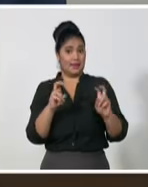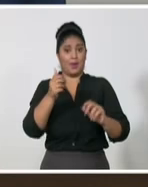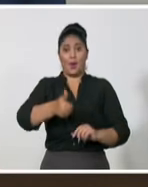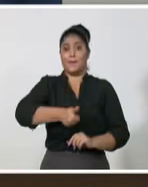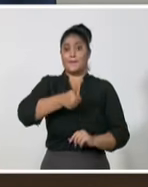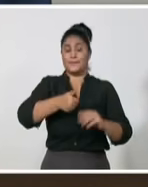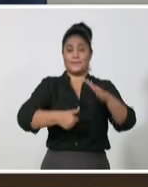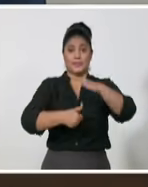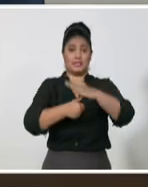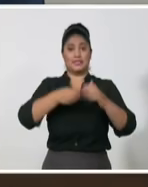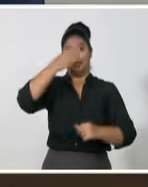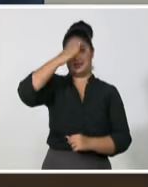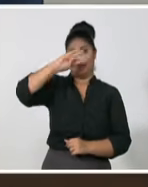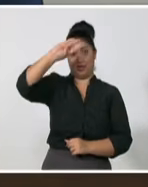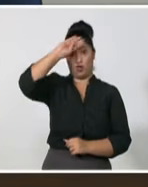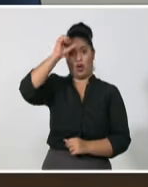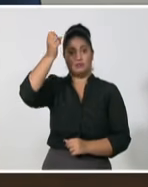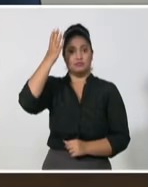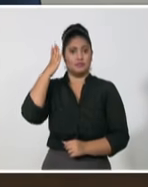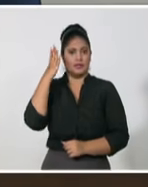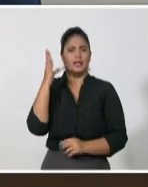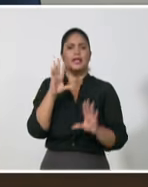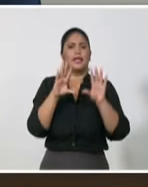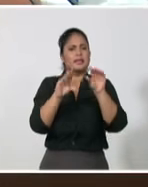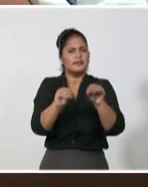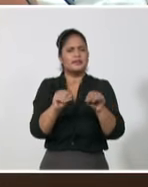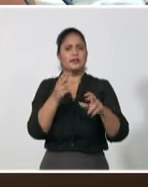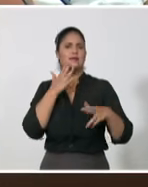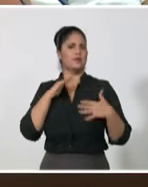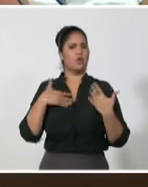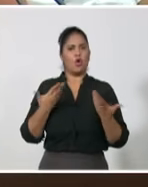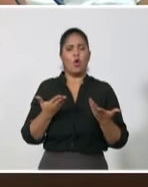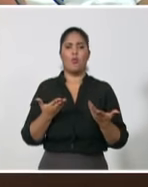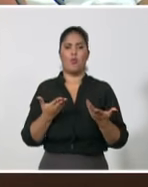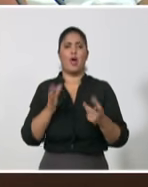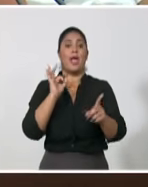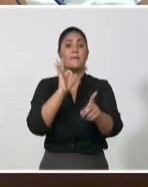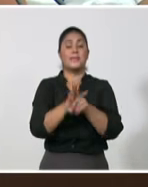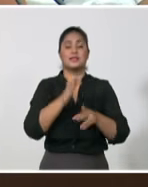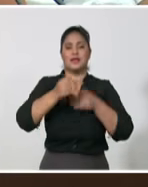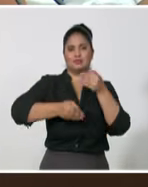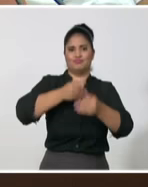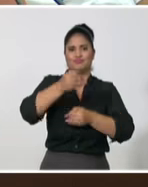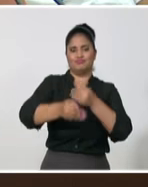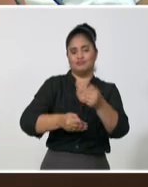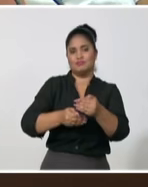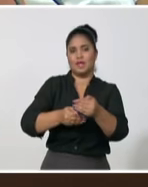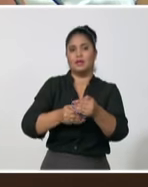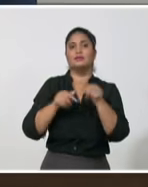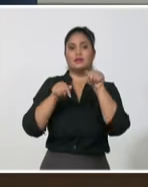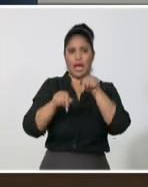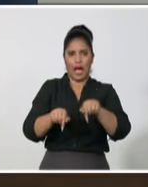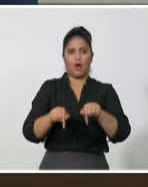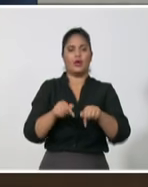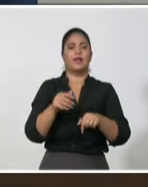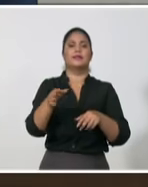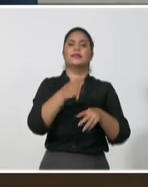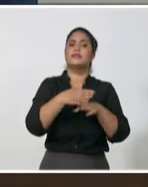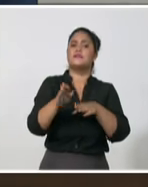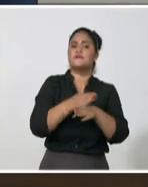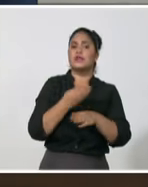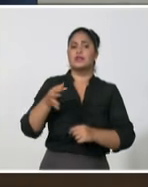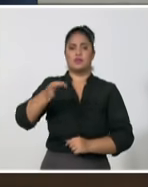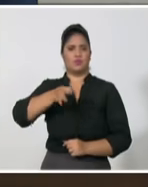el partido debe interpretar cómo va a insertarse la futura estrategia en los procesos de desarrollo local en cada municipio una de las